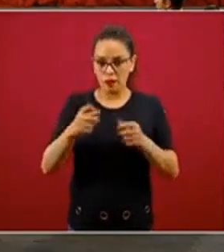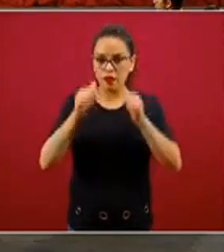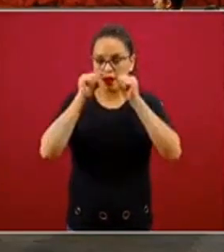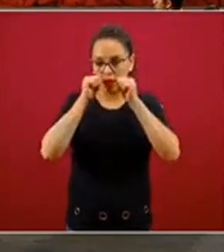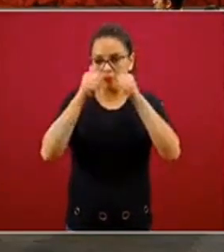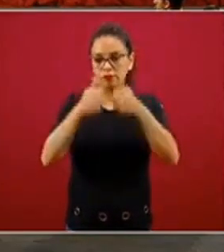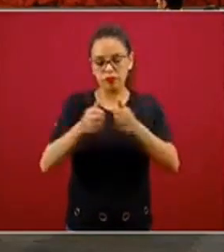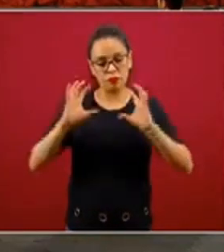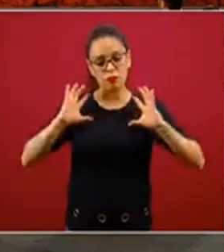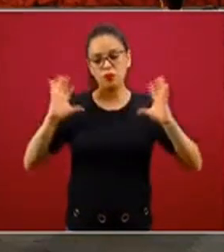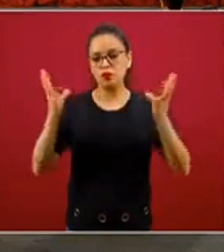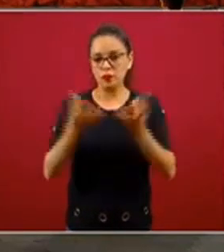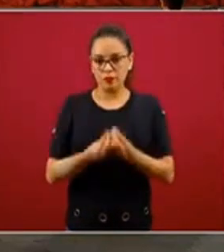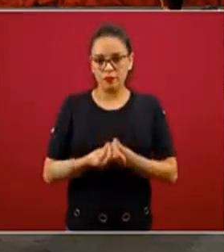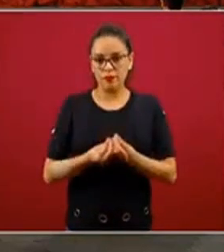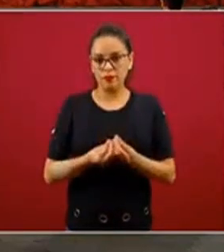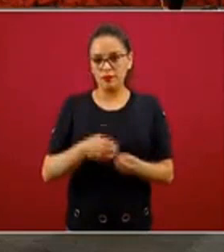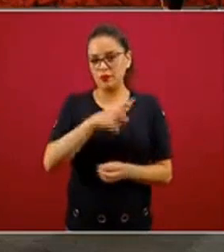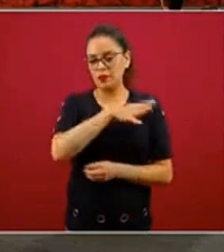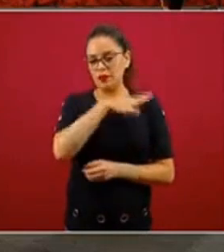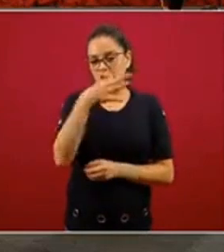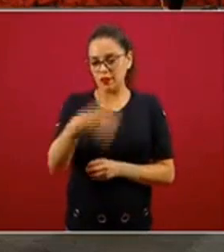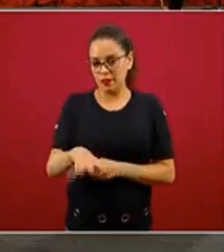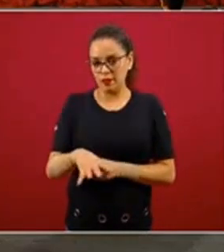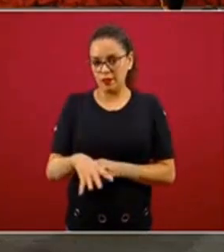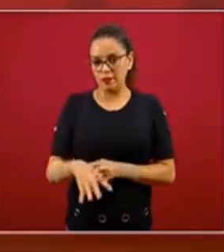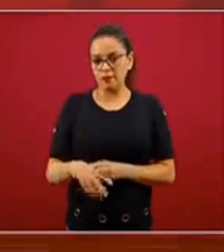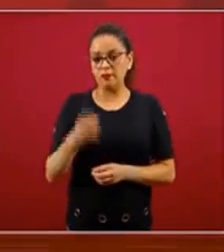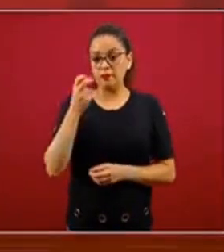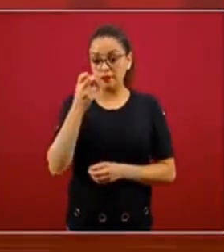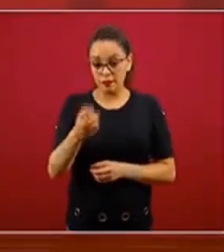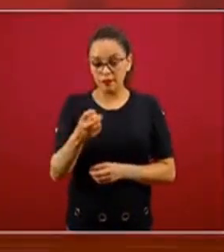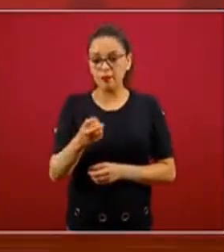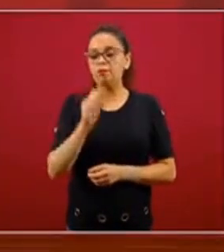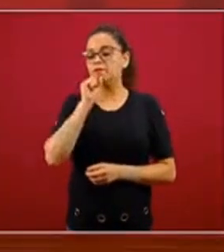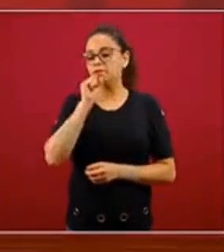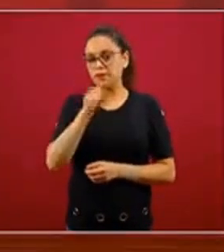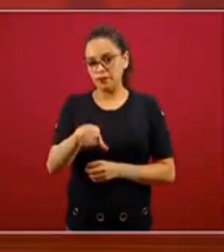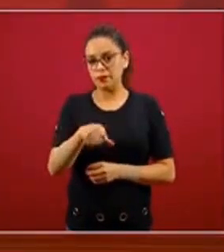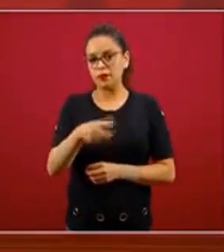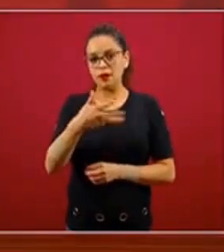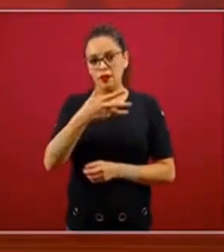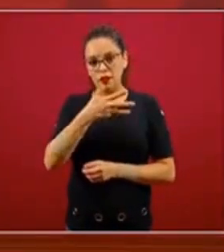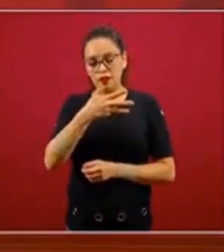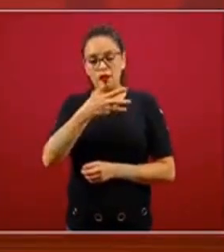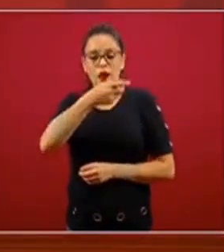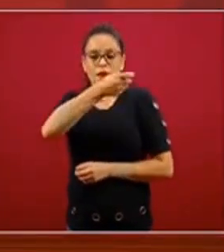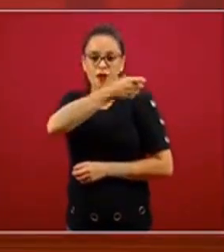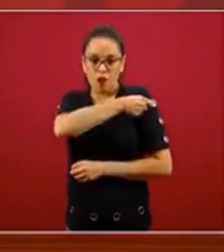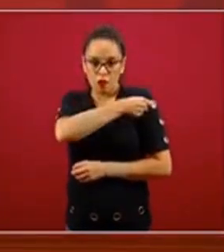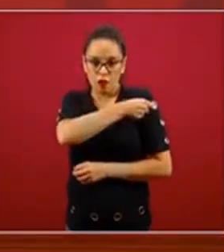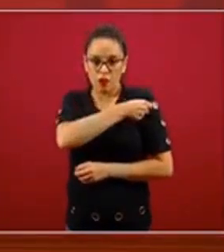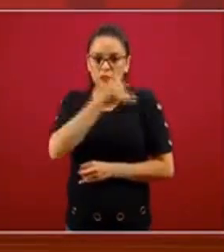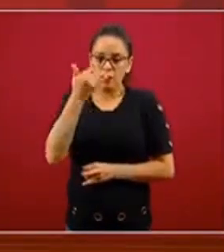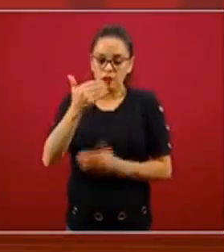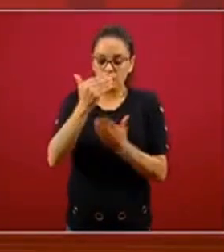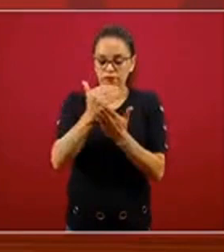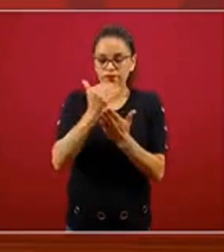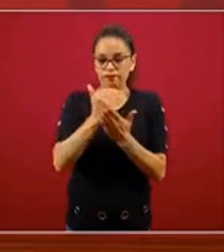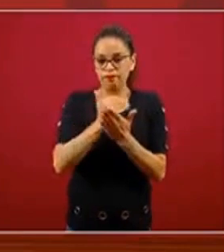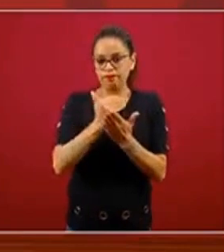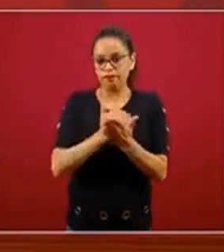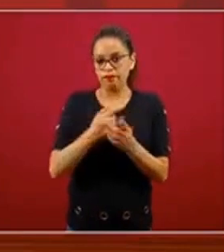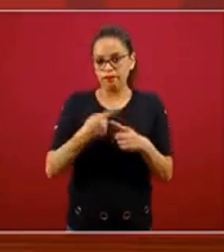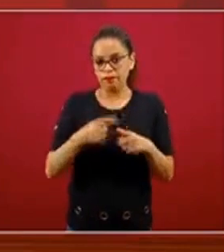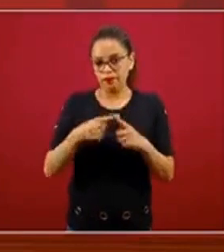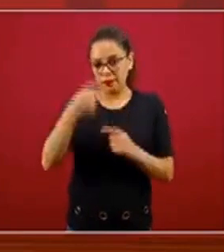luego en general pues incluye vacunación, incluye todos los protocolos de seguimiento para